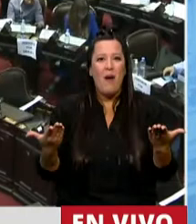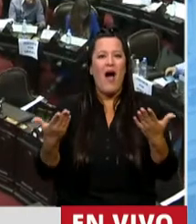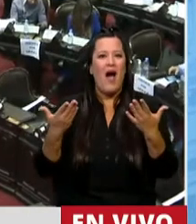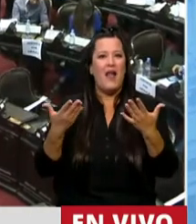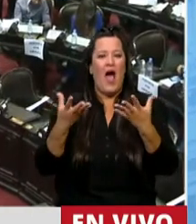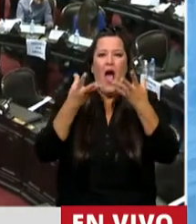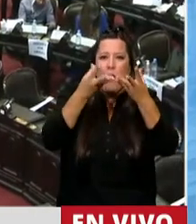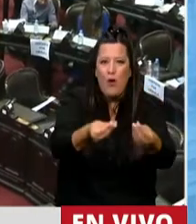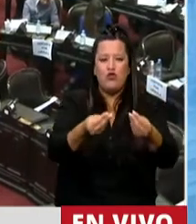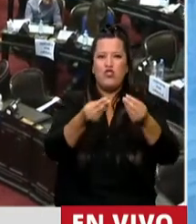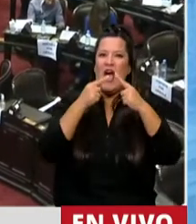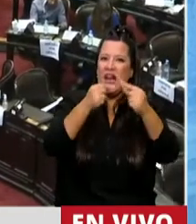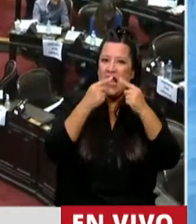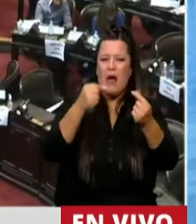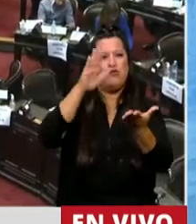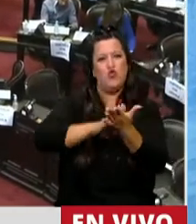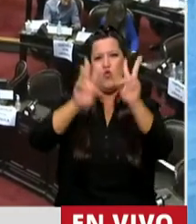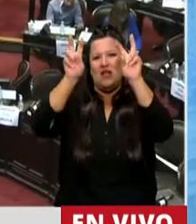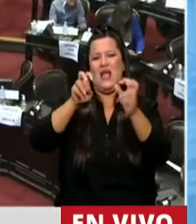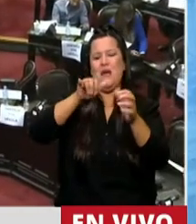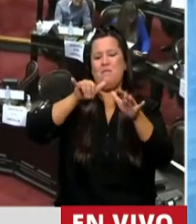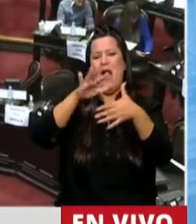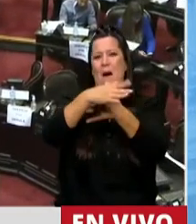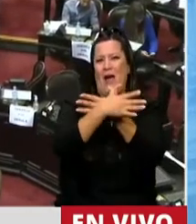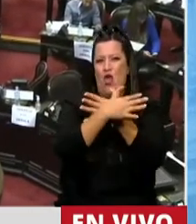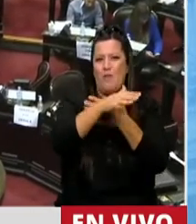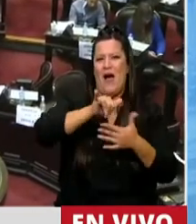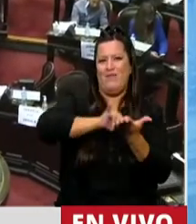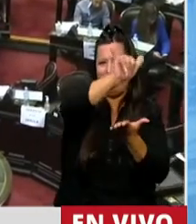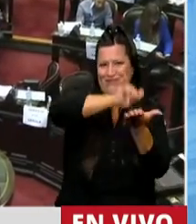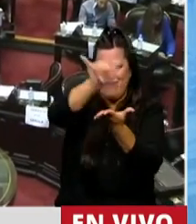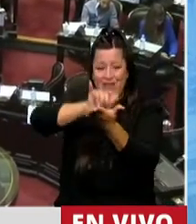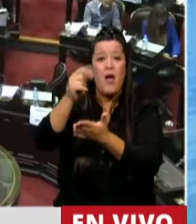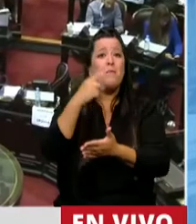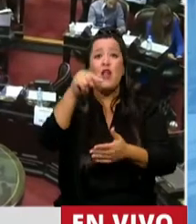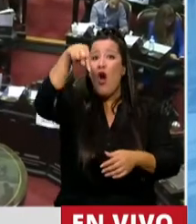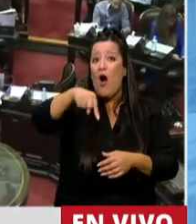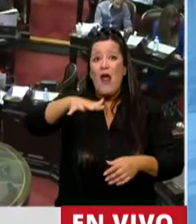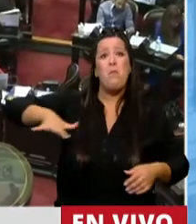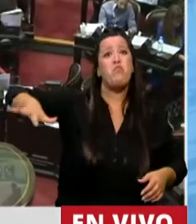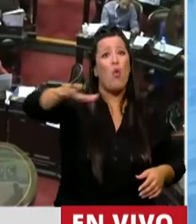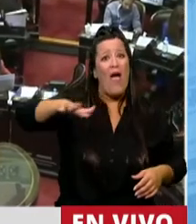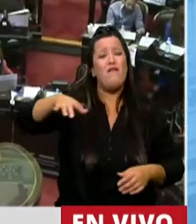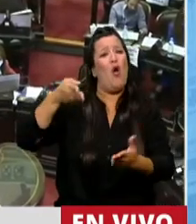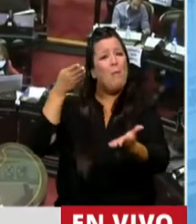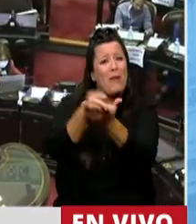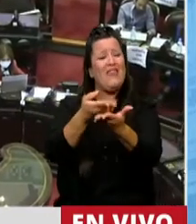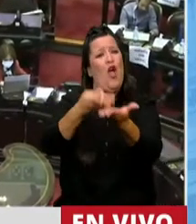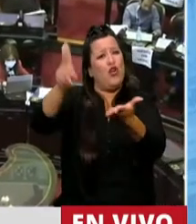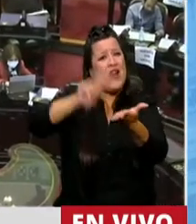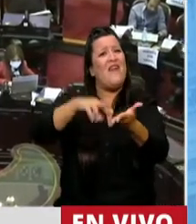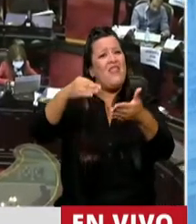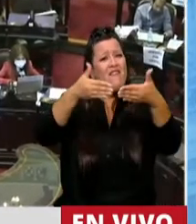acompañar este reclamo, señora presidenta. Ahora es el pueblo el que les pide la reapertura